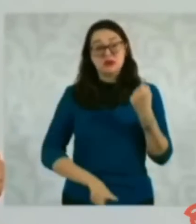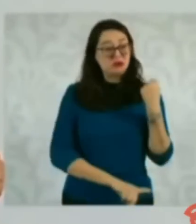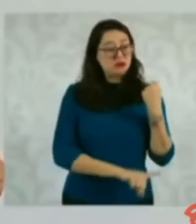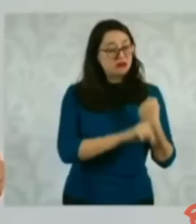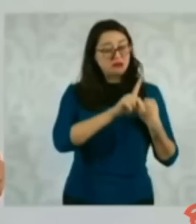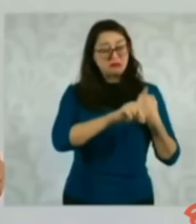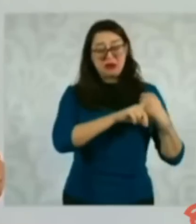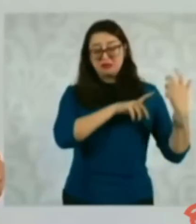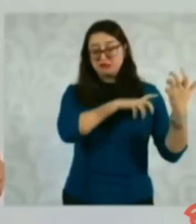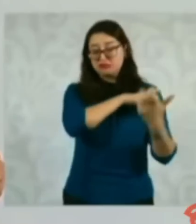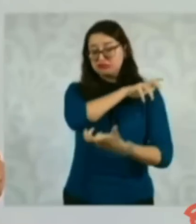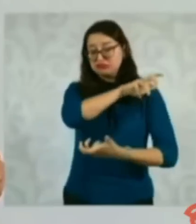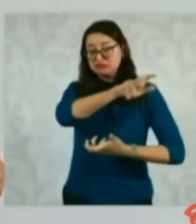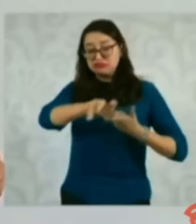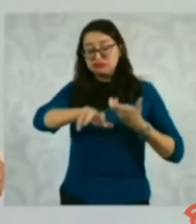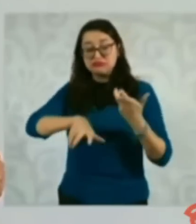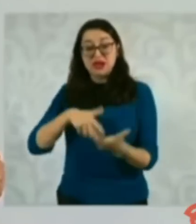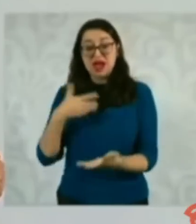fecha,